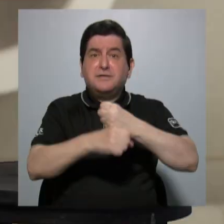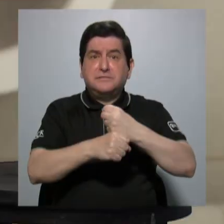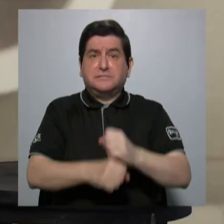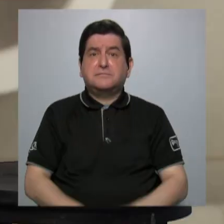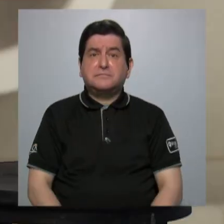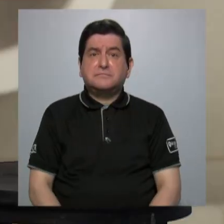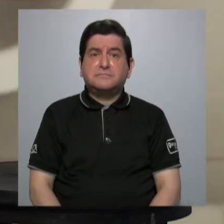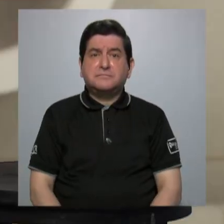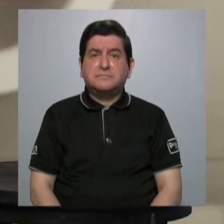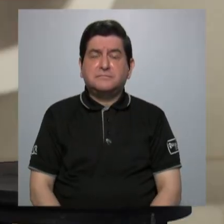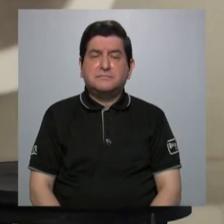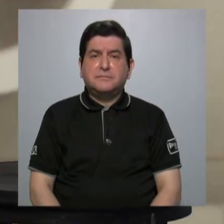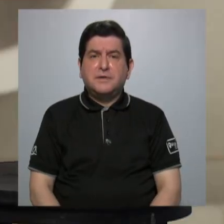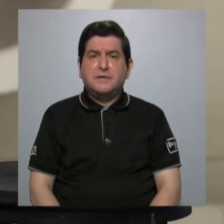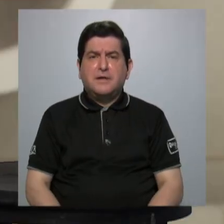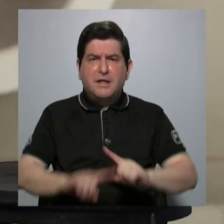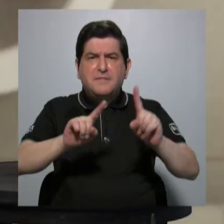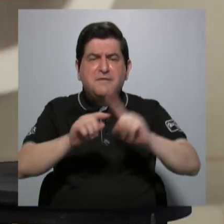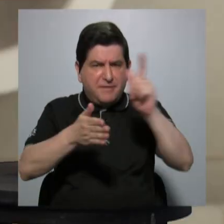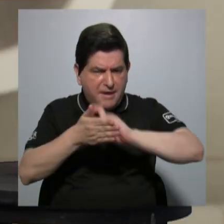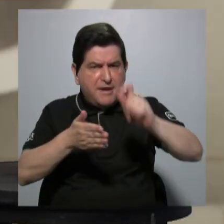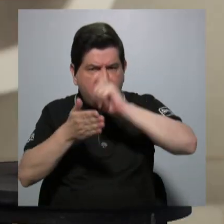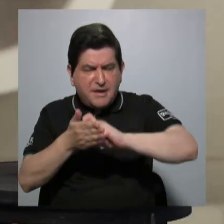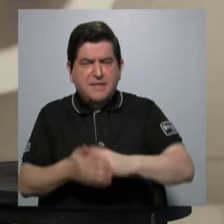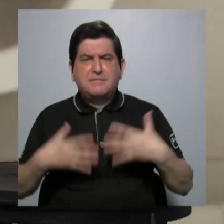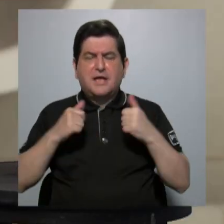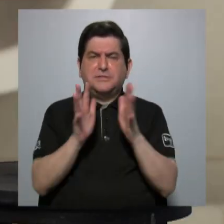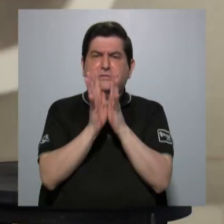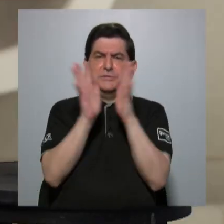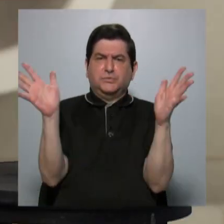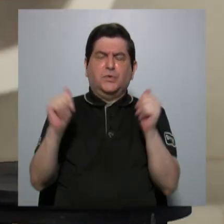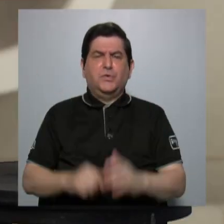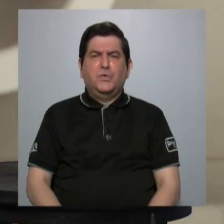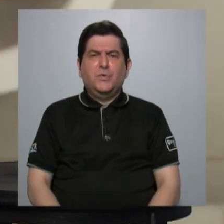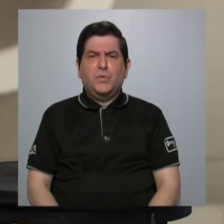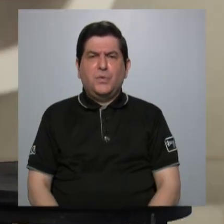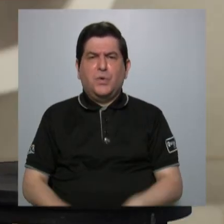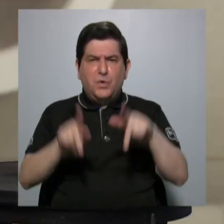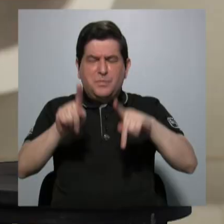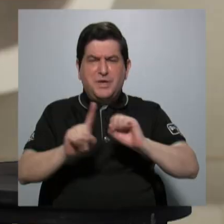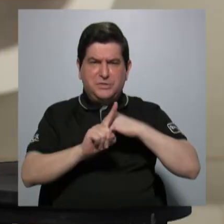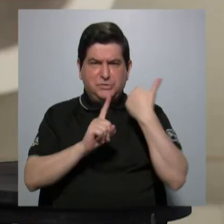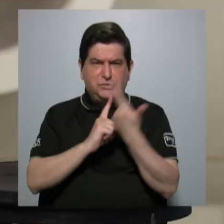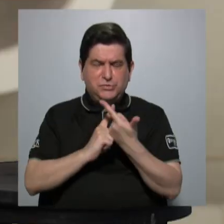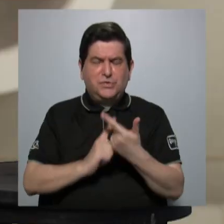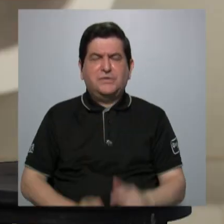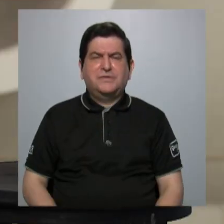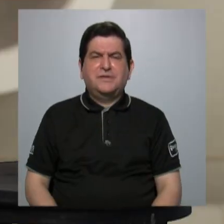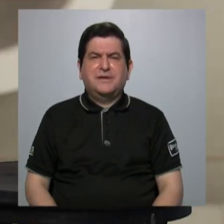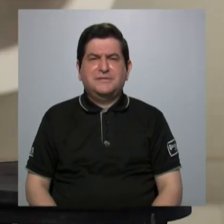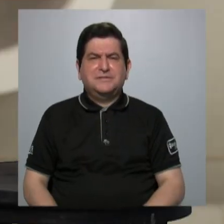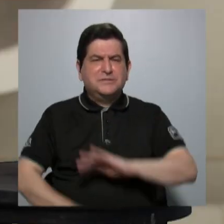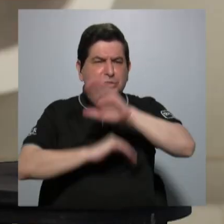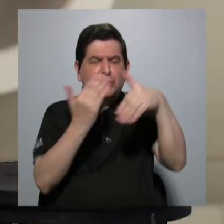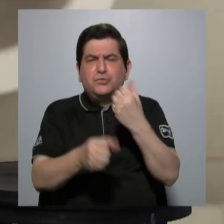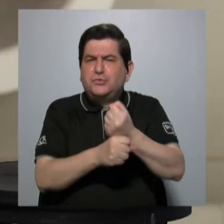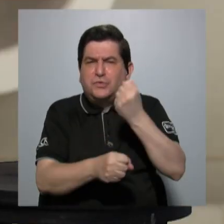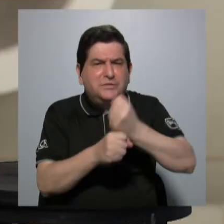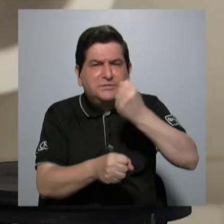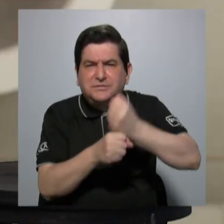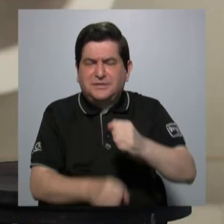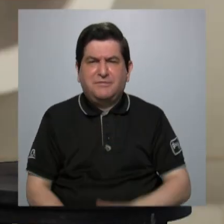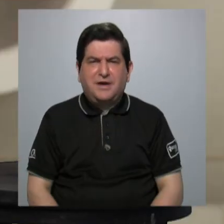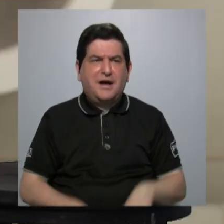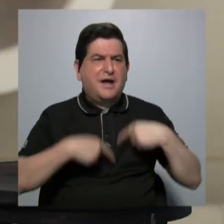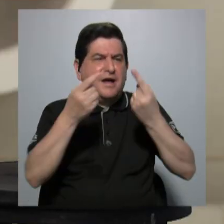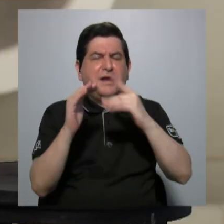no es que no se hagan. Le digo que muchas escuelas, salud pública, la misma gente de sociología por ese lado, estamos